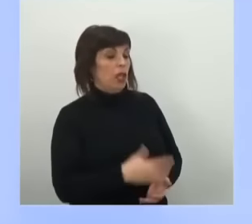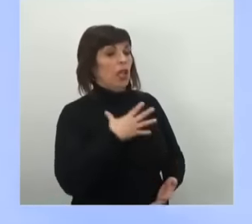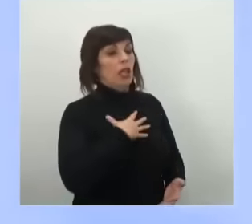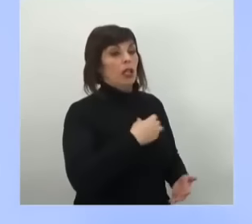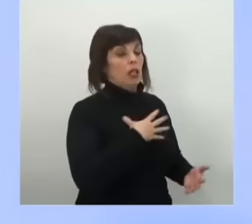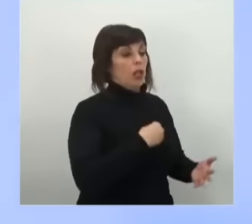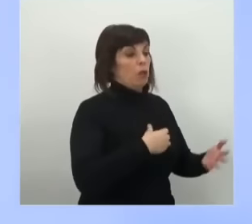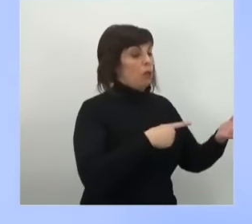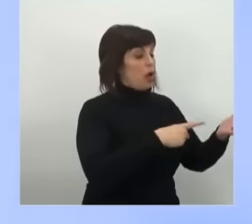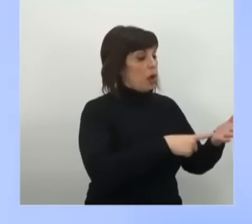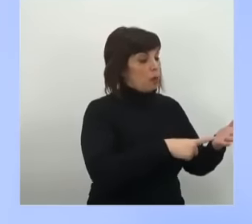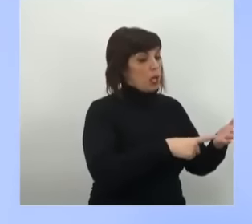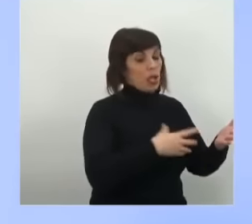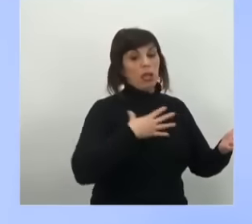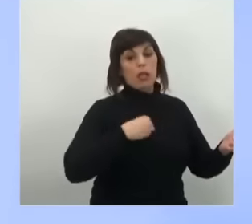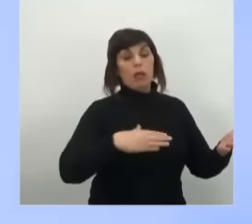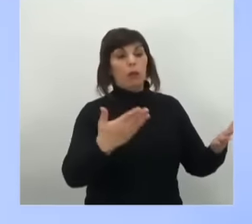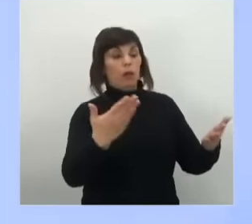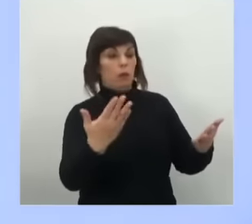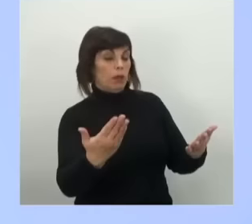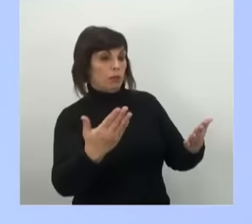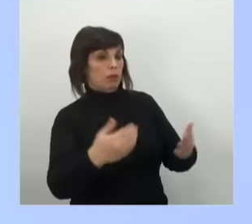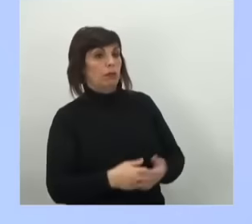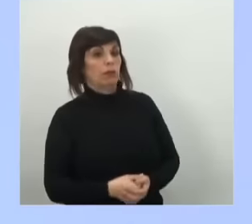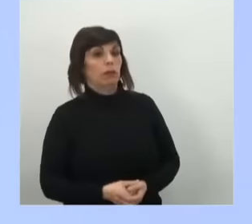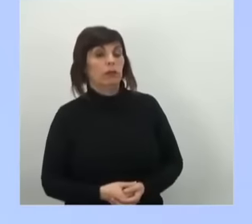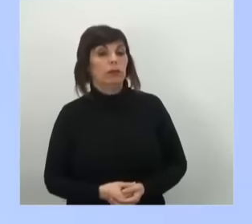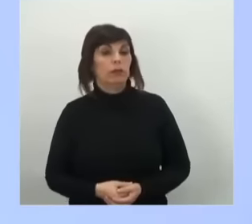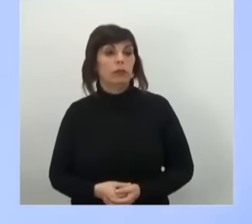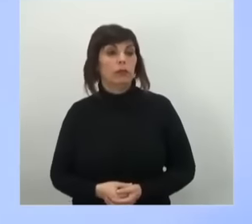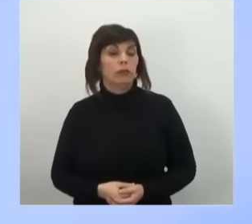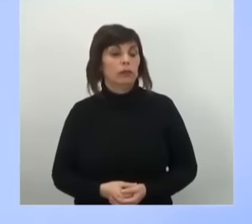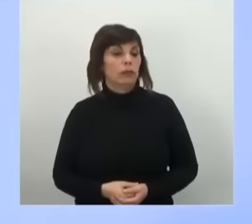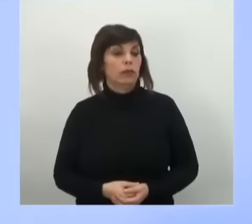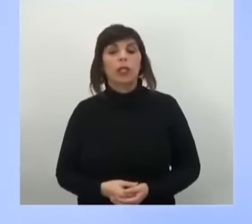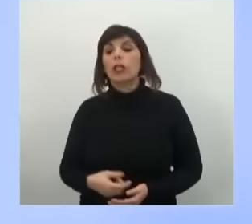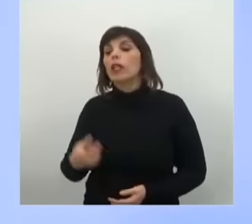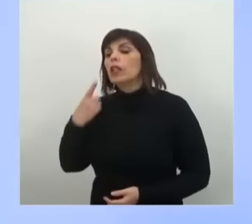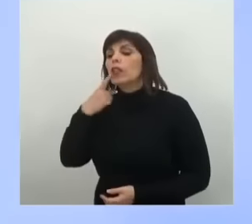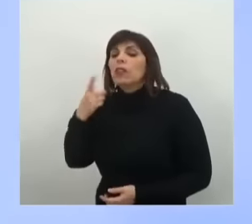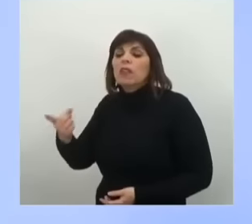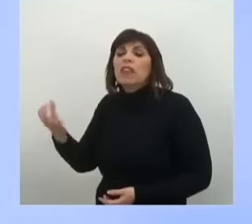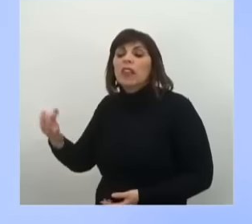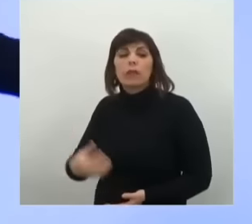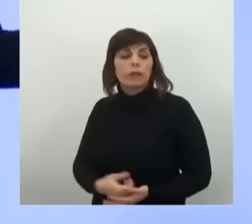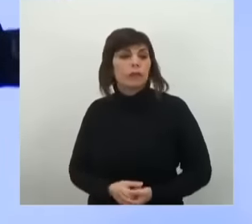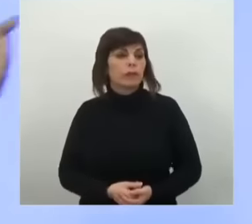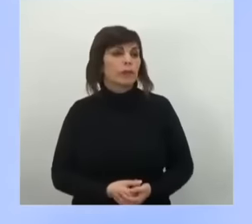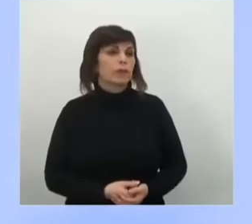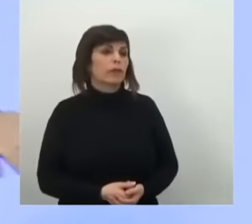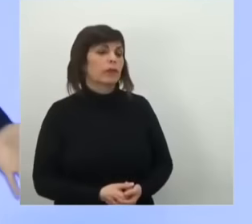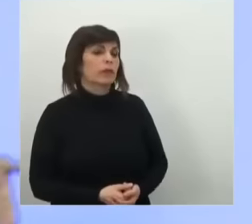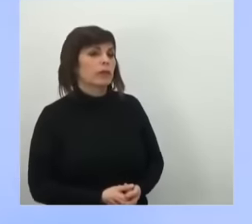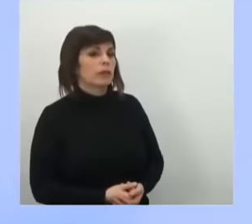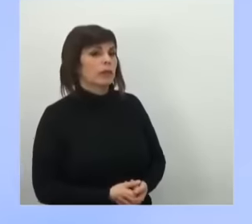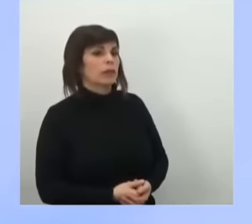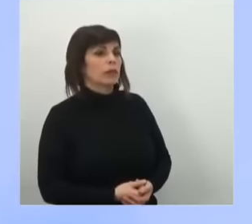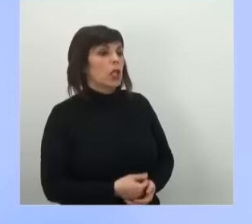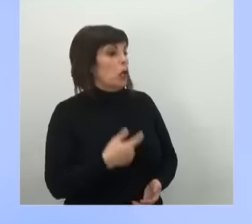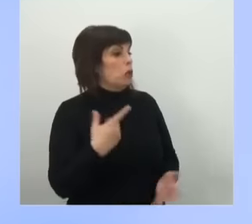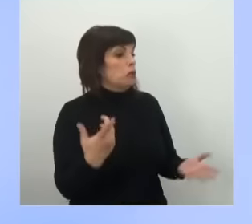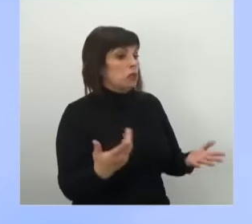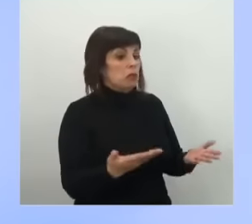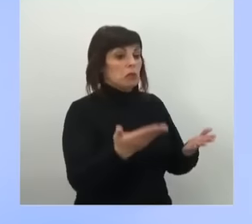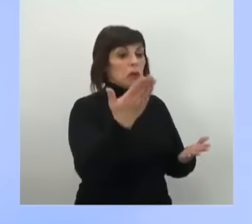y yo le digo Doctor yo no sé leer lo que usted lee o sea hágame lo más fácil qué es lo que usted ve él me dice que yo no veo nada veo Exactamente lo